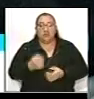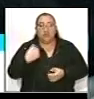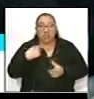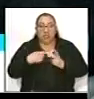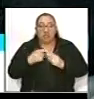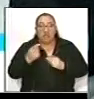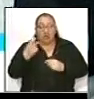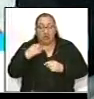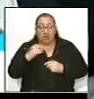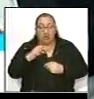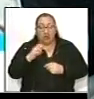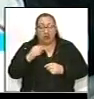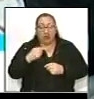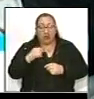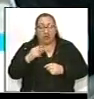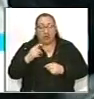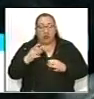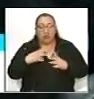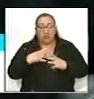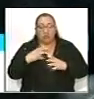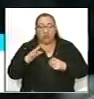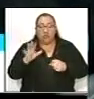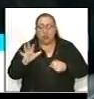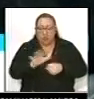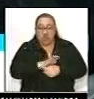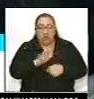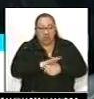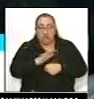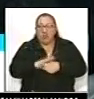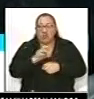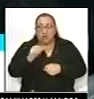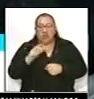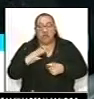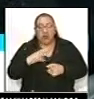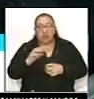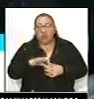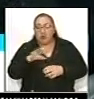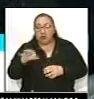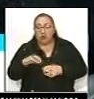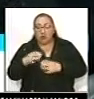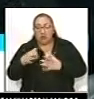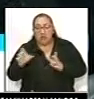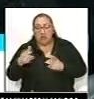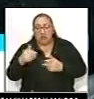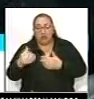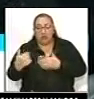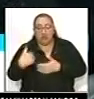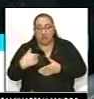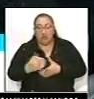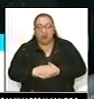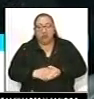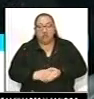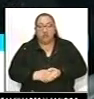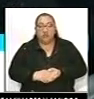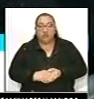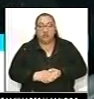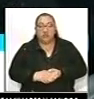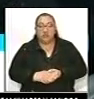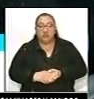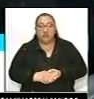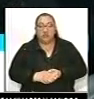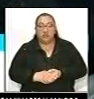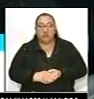vacantes. Y así hay toda una serie de criterios, toda una serie